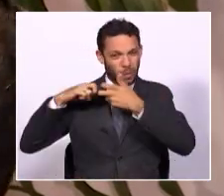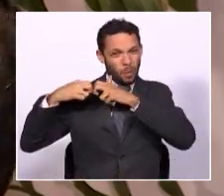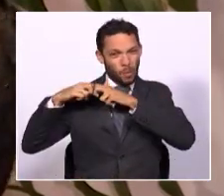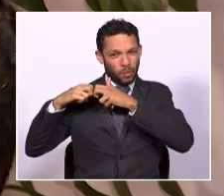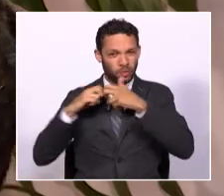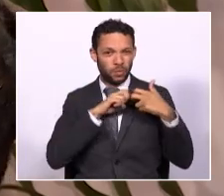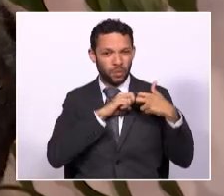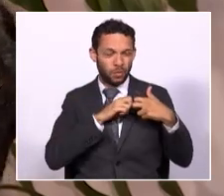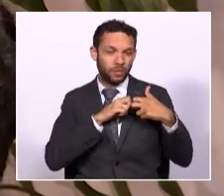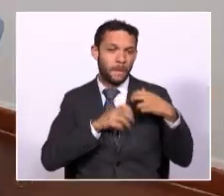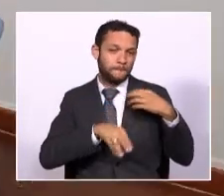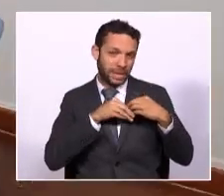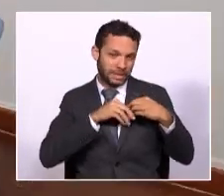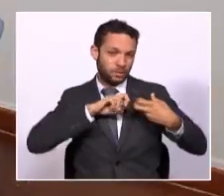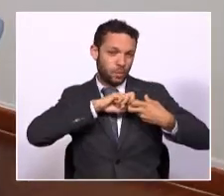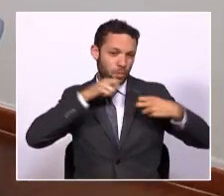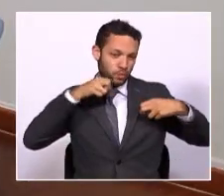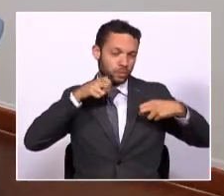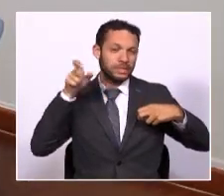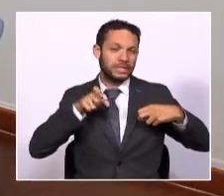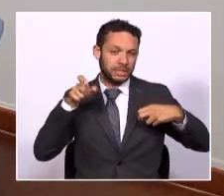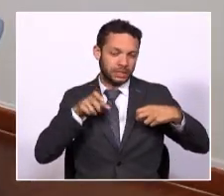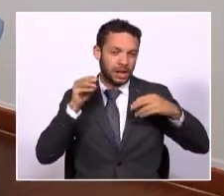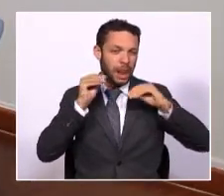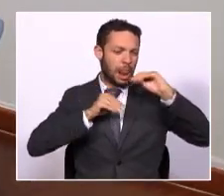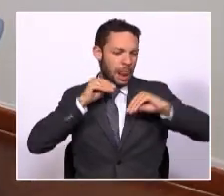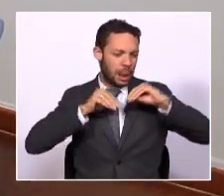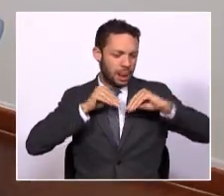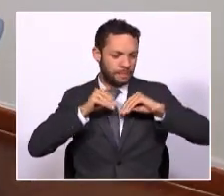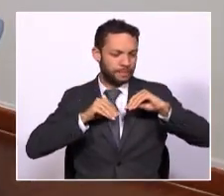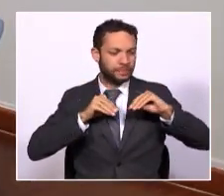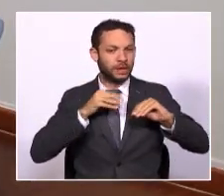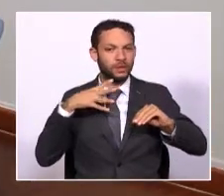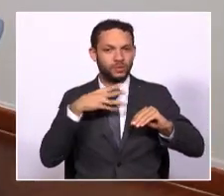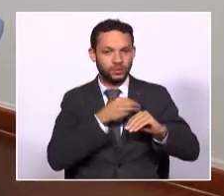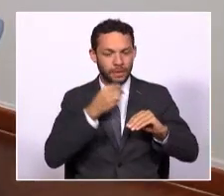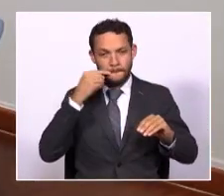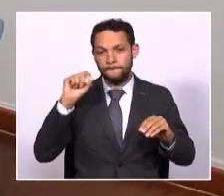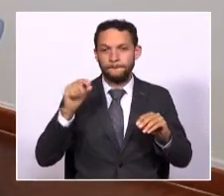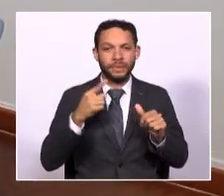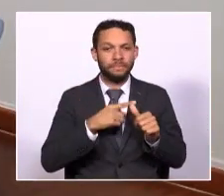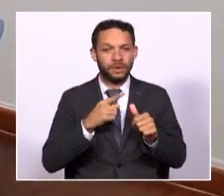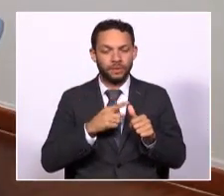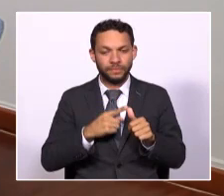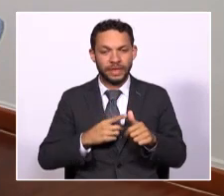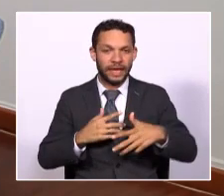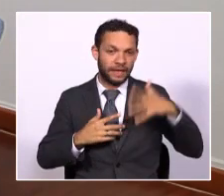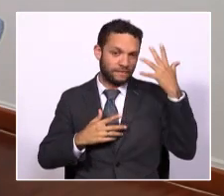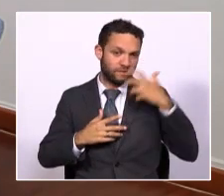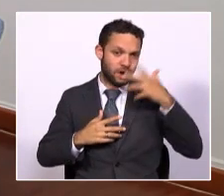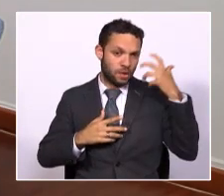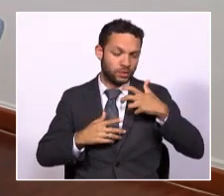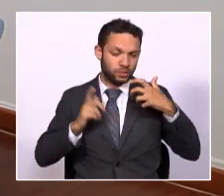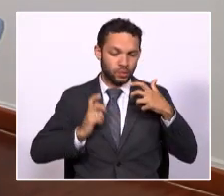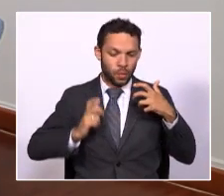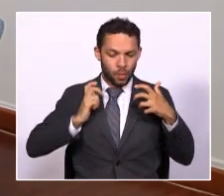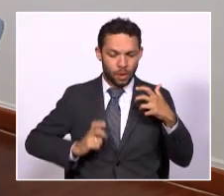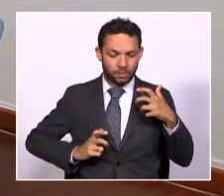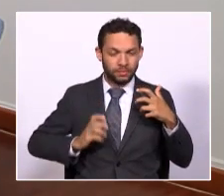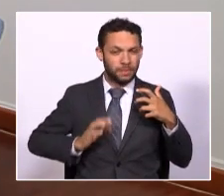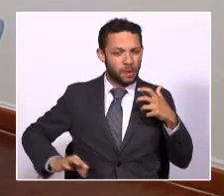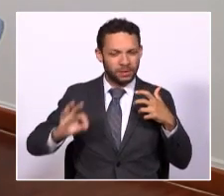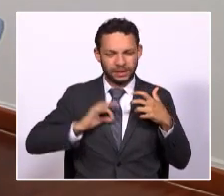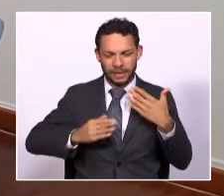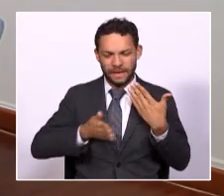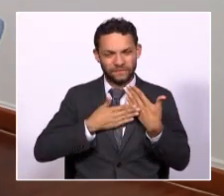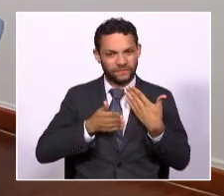muscular que estructural. Entonces, ¿qué vamos a empezar a hacer? Vamos a hacer primero otra parte del diagnóstico que tiene que ver básicamente con tejidos blandos. Vamos a mirar lo que tiene